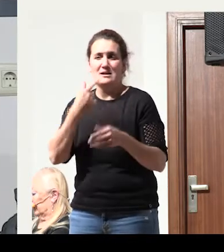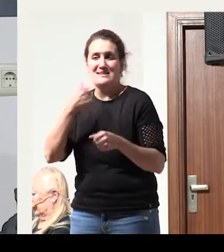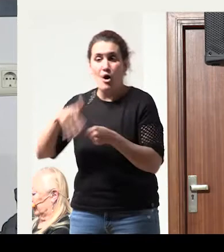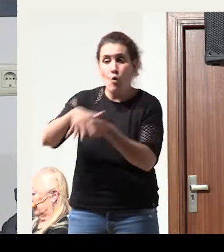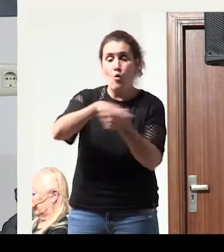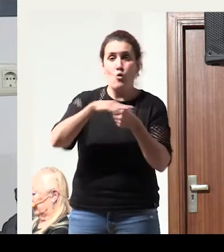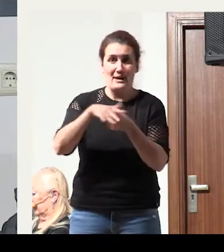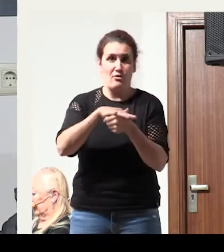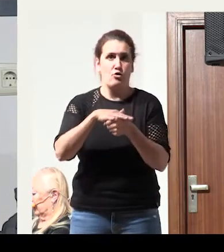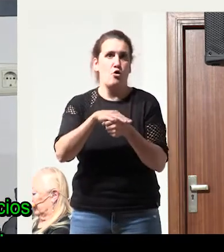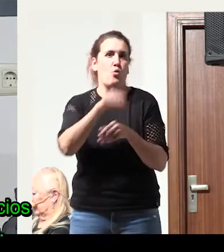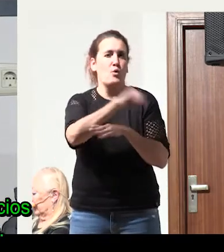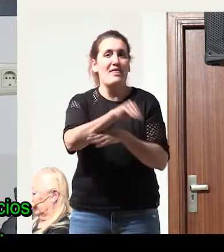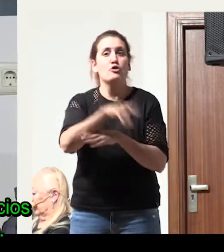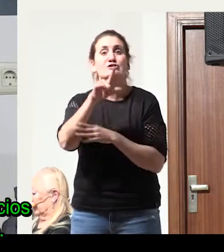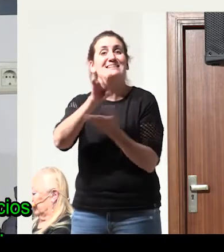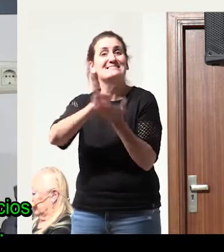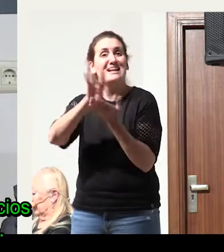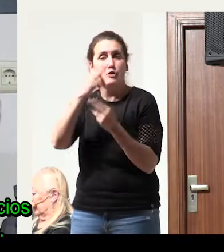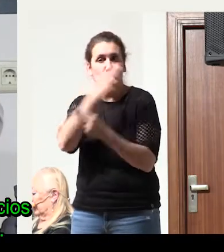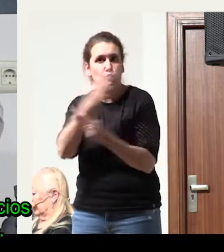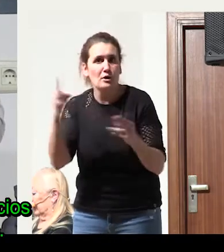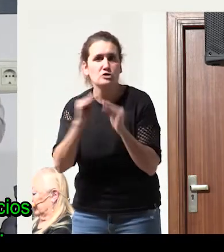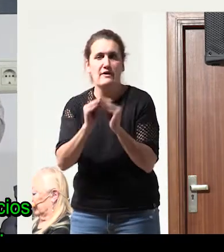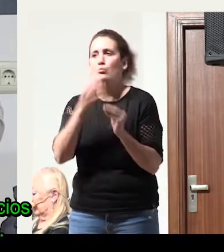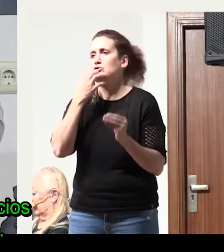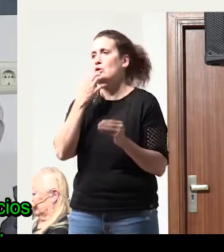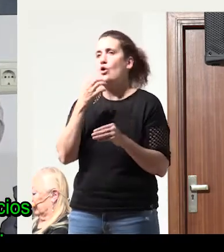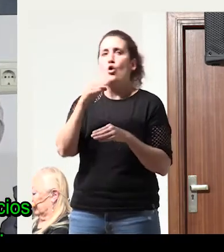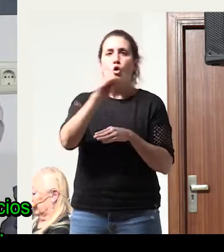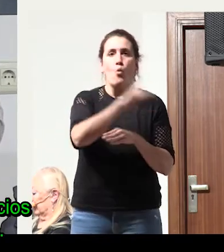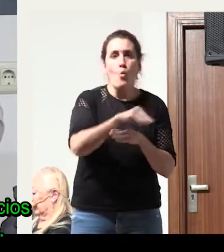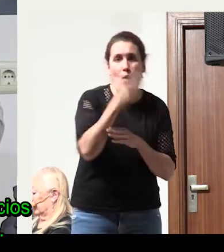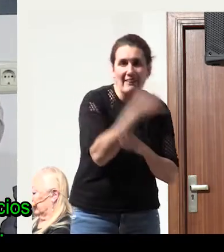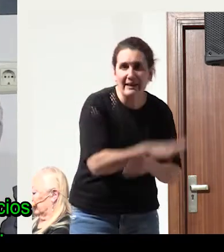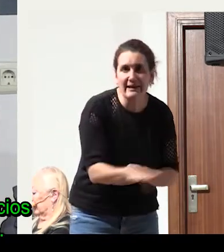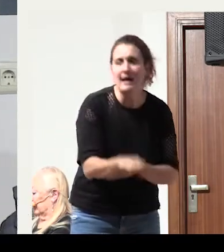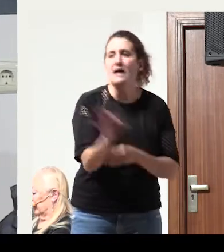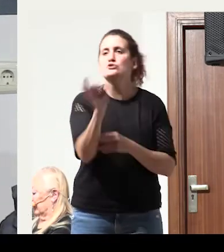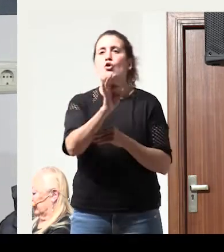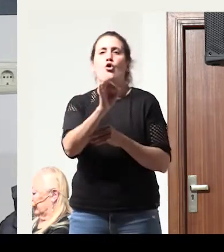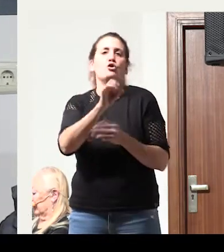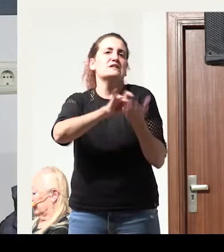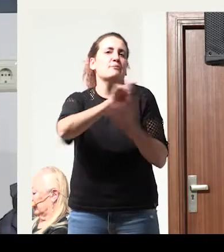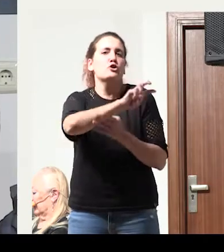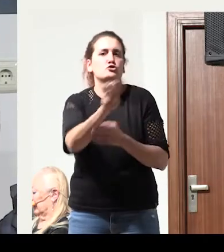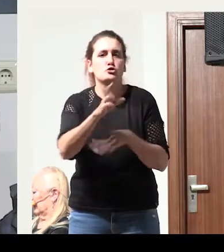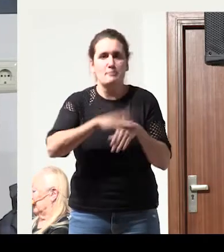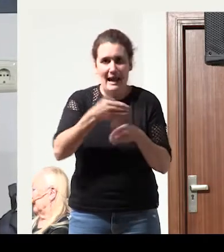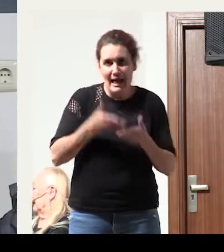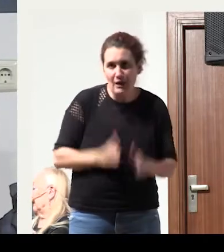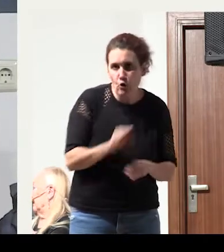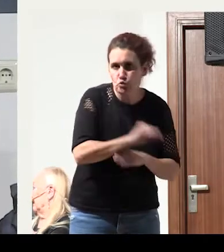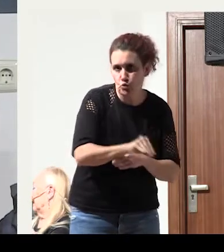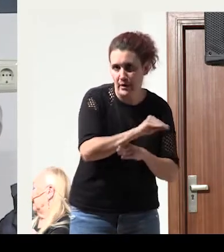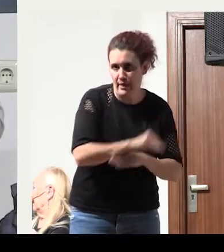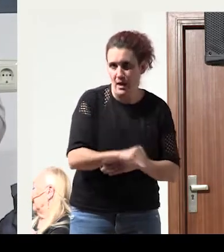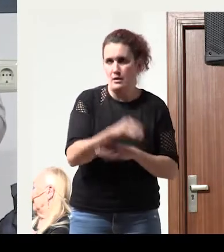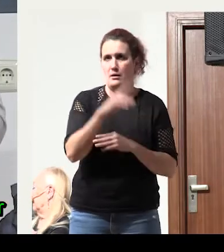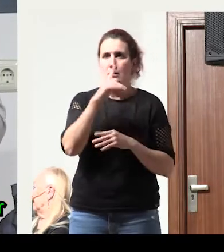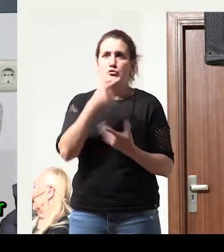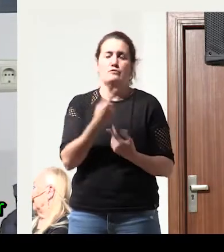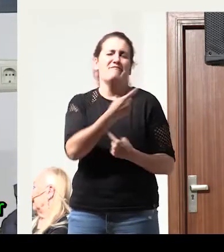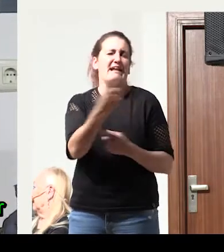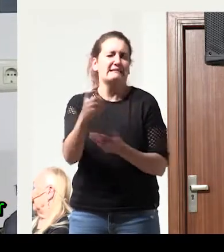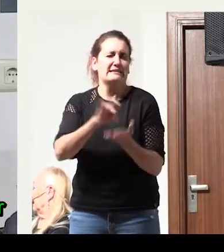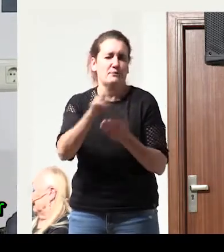públicos. Exactamente. ¿No? Pues guarderías o otro tipo de servicios para cuidar a esas criaturas, ¿no? O sea, están paliando la falta de servicios públicos. No